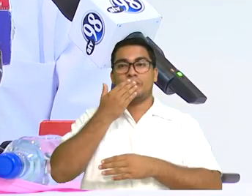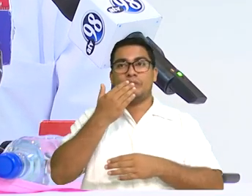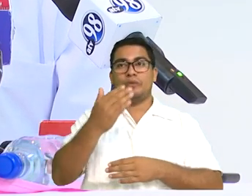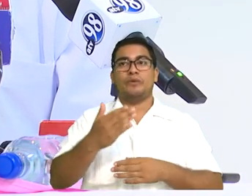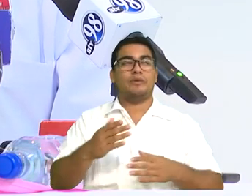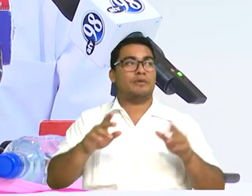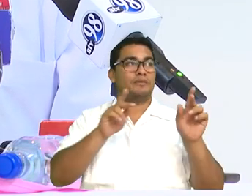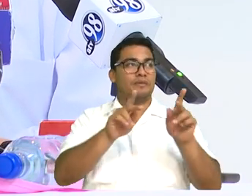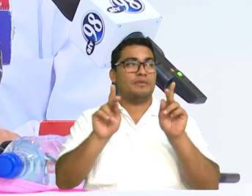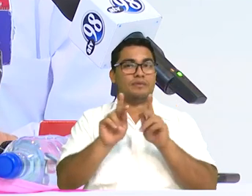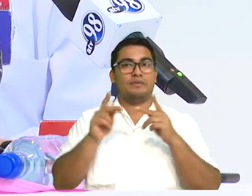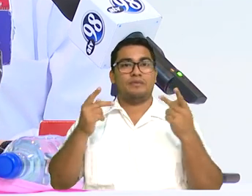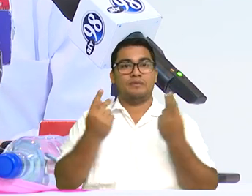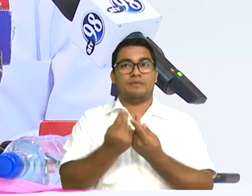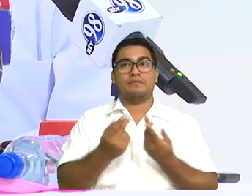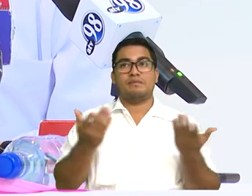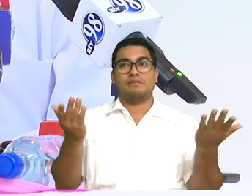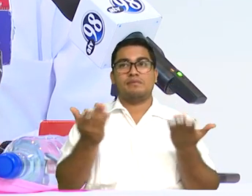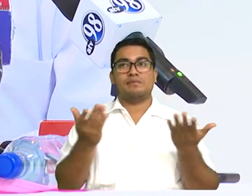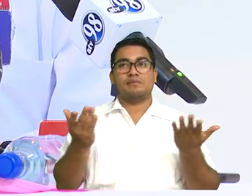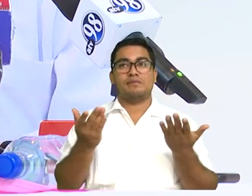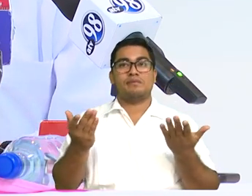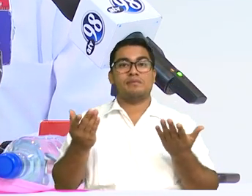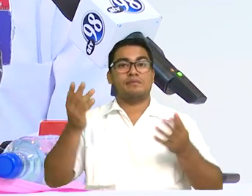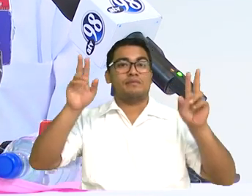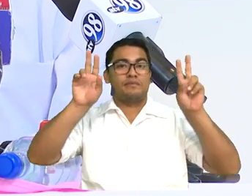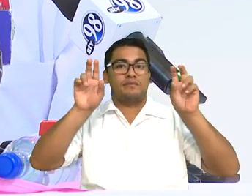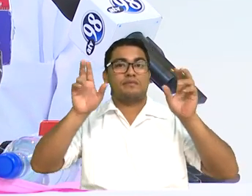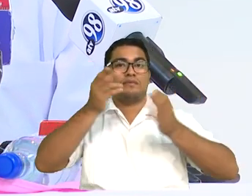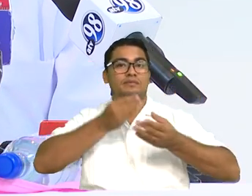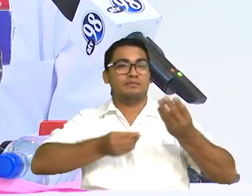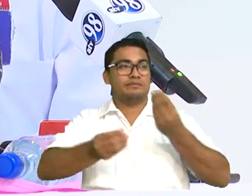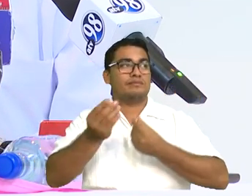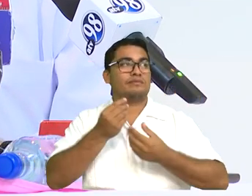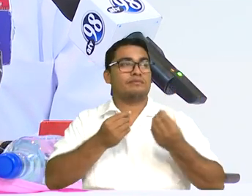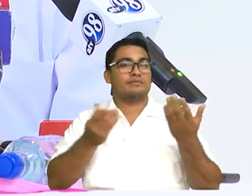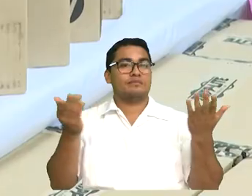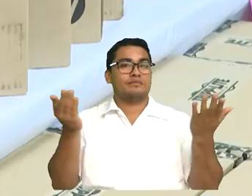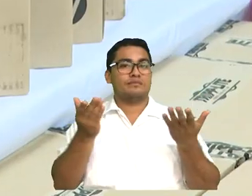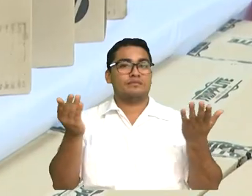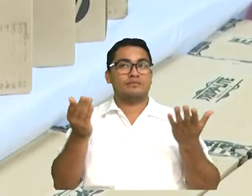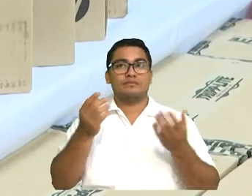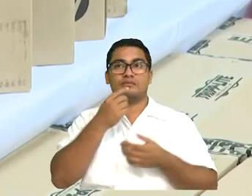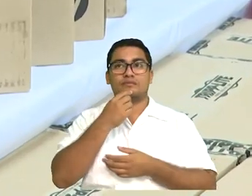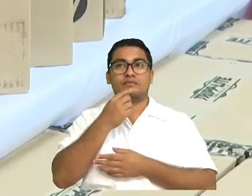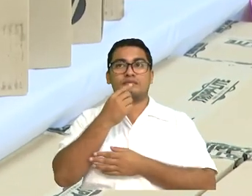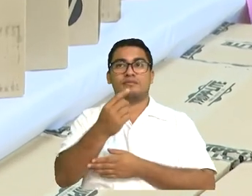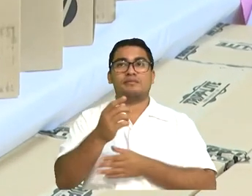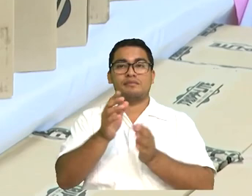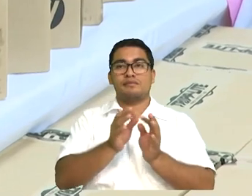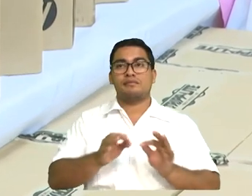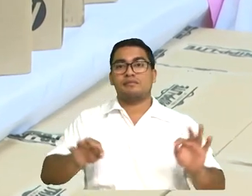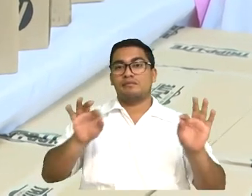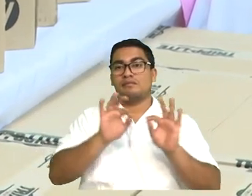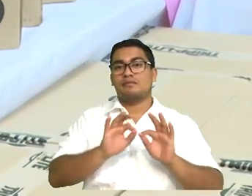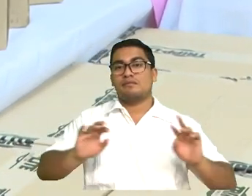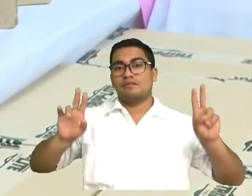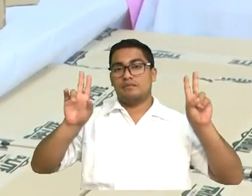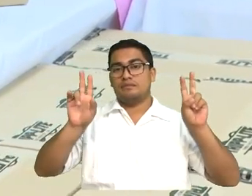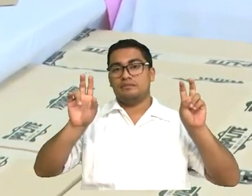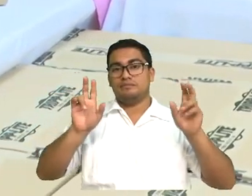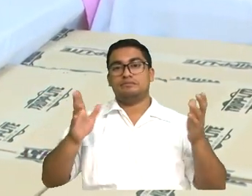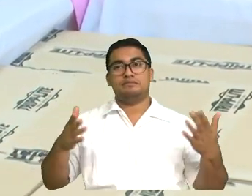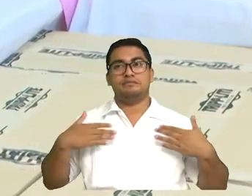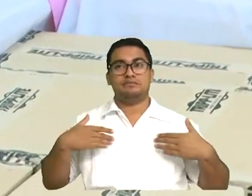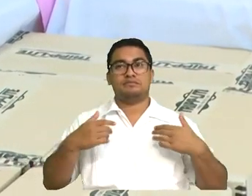nuestra población, en la esfera económica, en la esfera social y en este término en lo que se refiere a la parte de